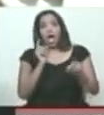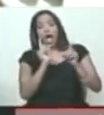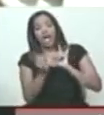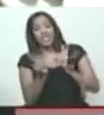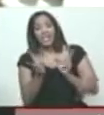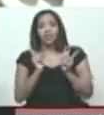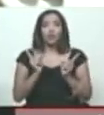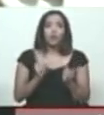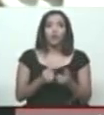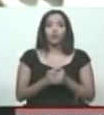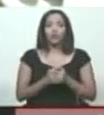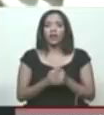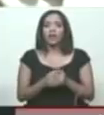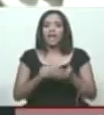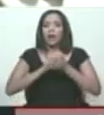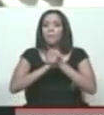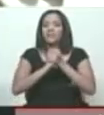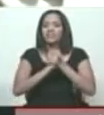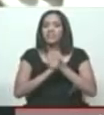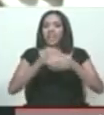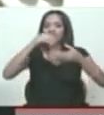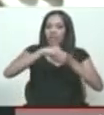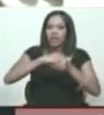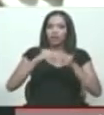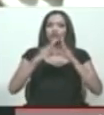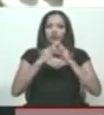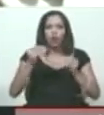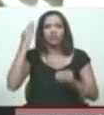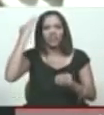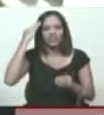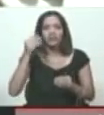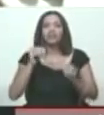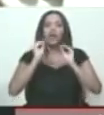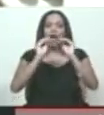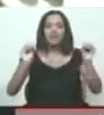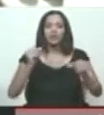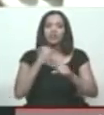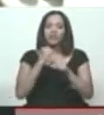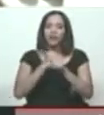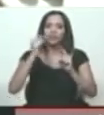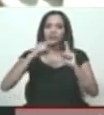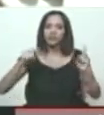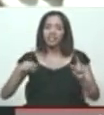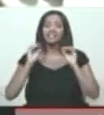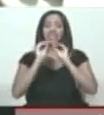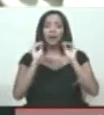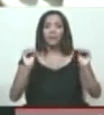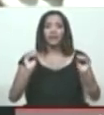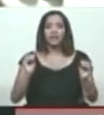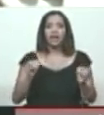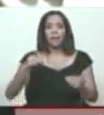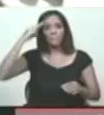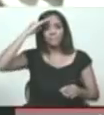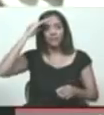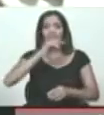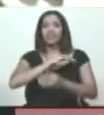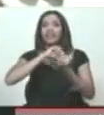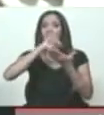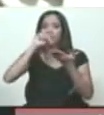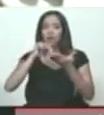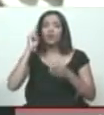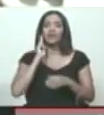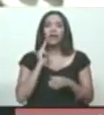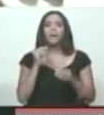complicidad interna, todo eso se va a saber. Por eso yo le llamo a los trabajadores de Corpoelec, llamo a la Fuerza Armada Nacional Bolivariana.